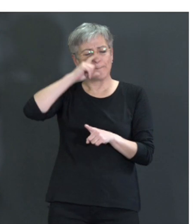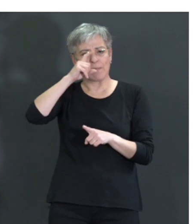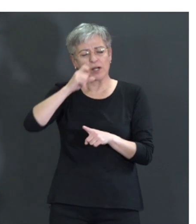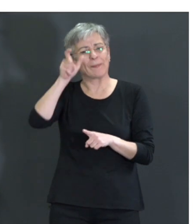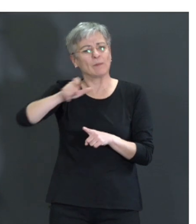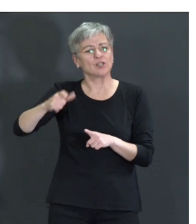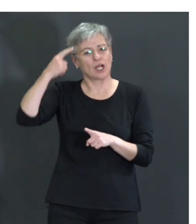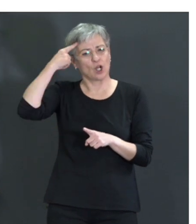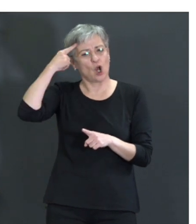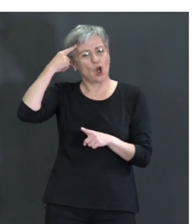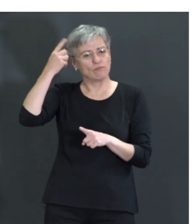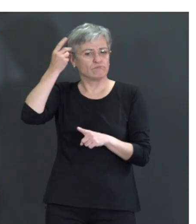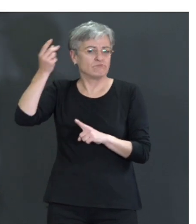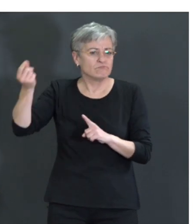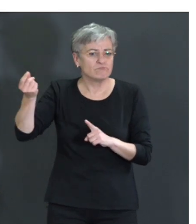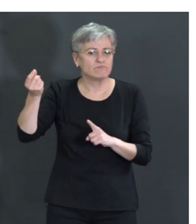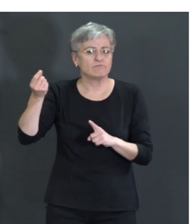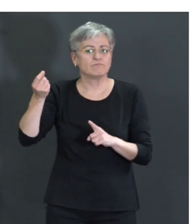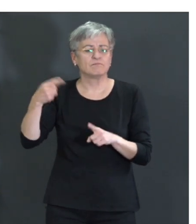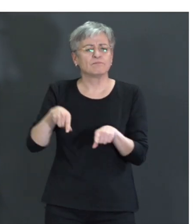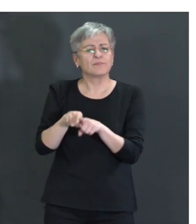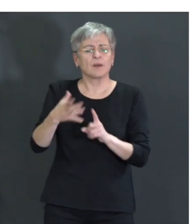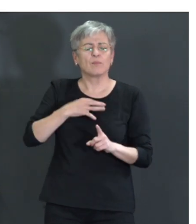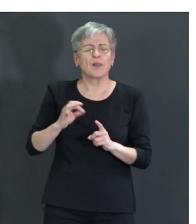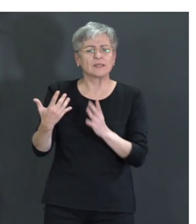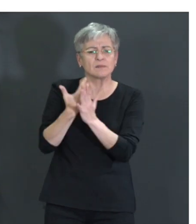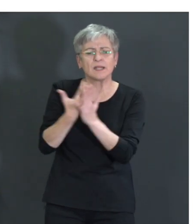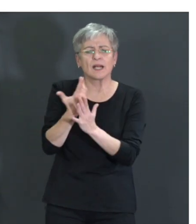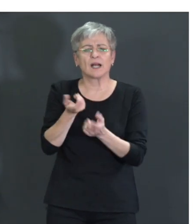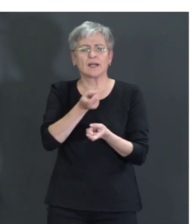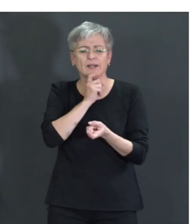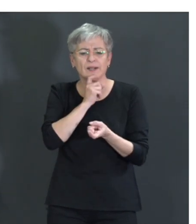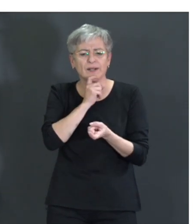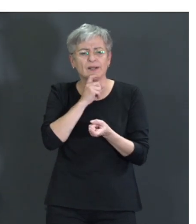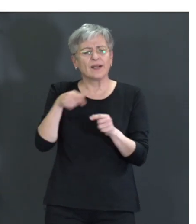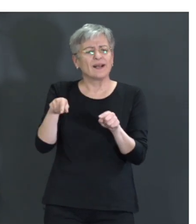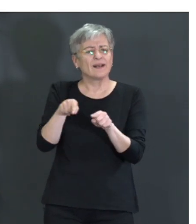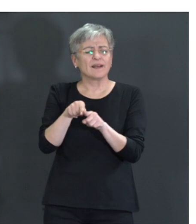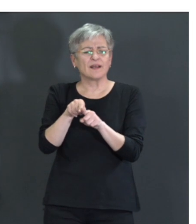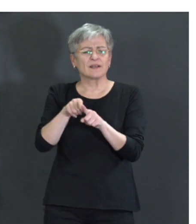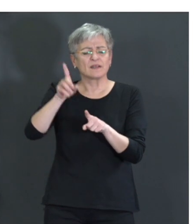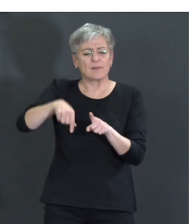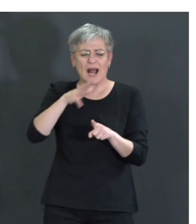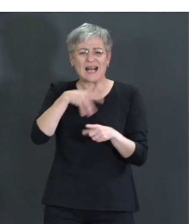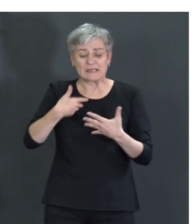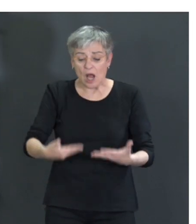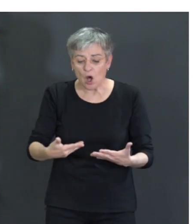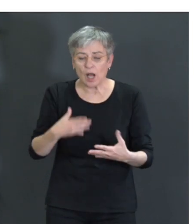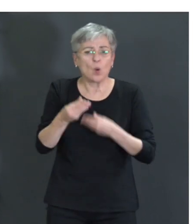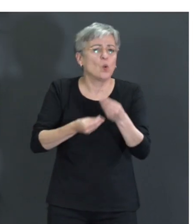cognitivo. ¿Puedes explicarnos en qué consiste esta skill y qué acogida ha tenido hasta este